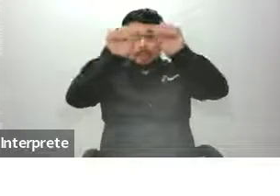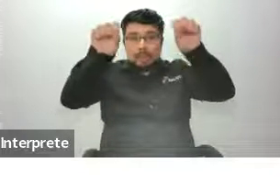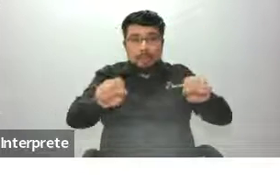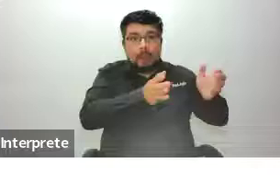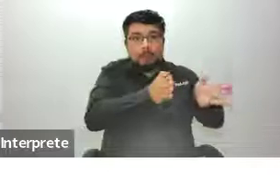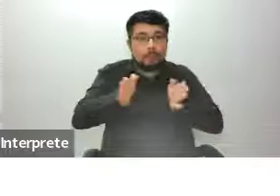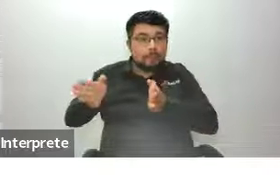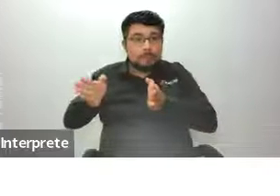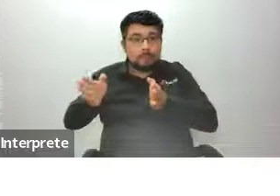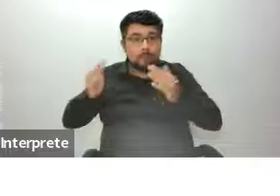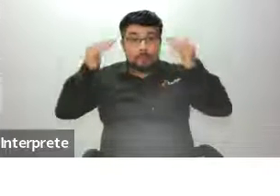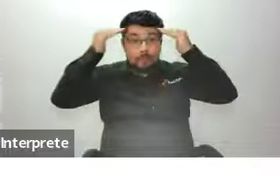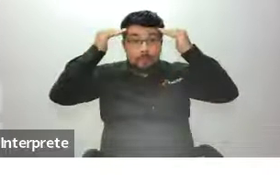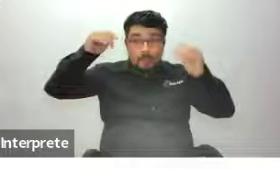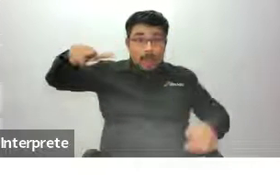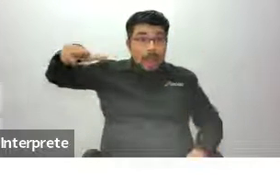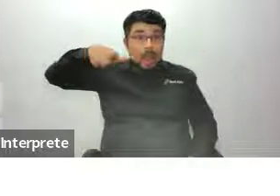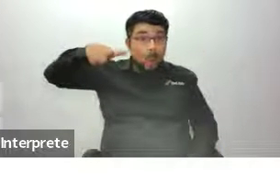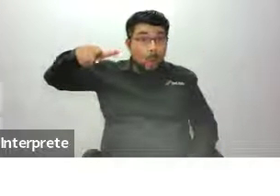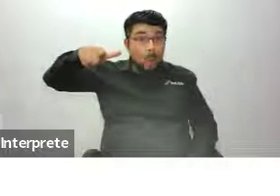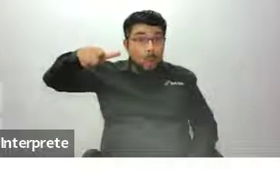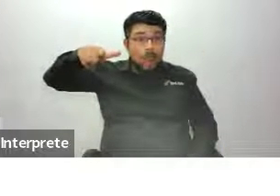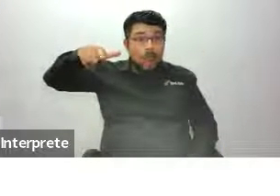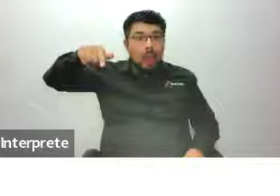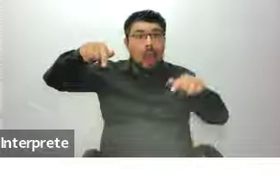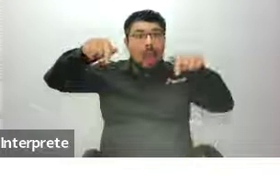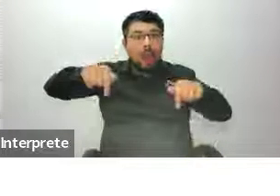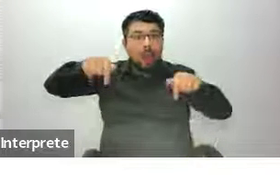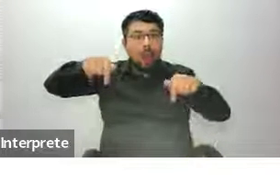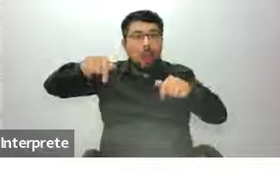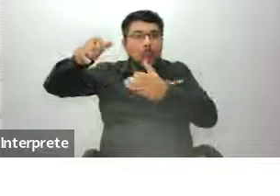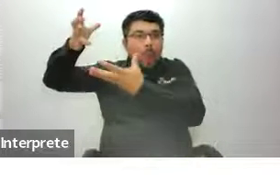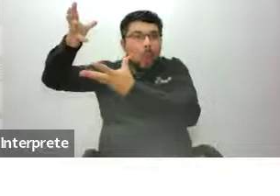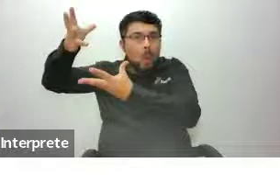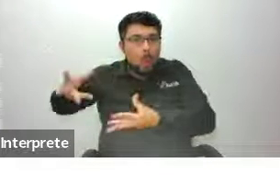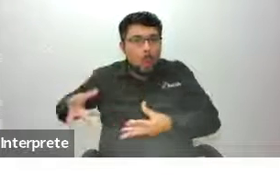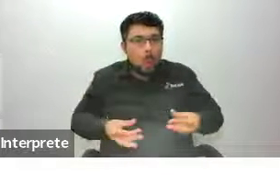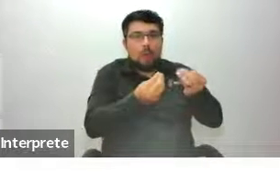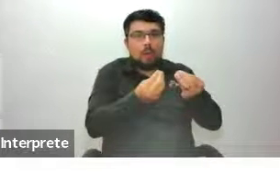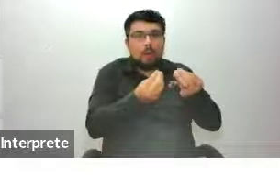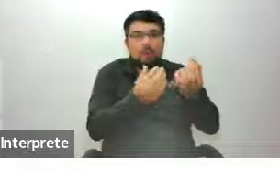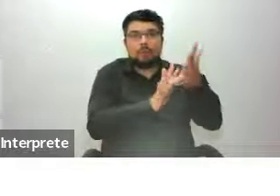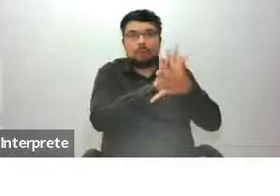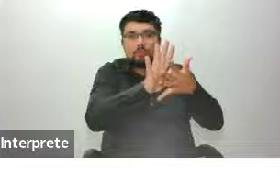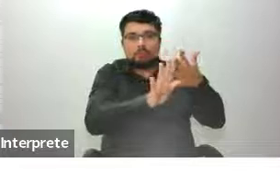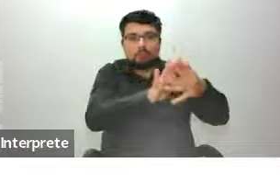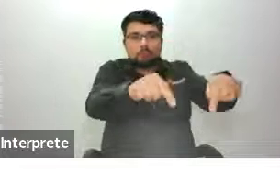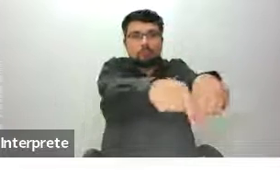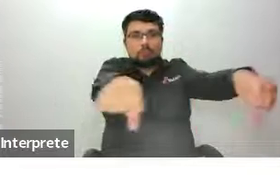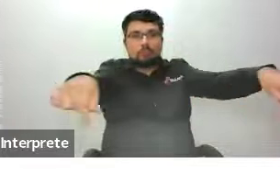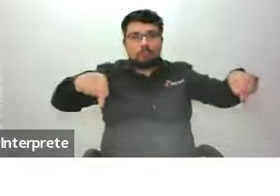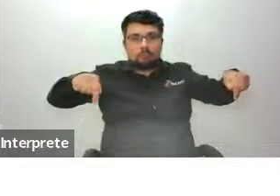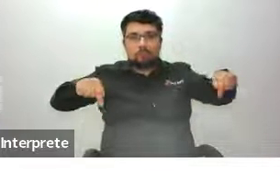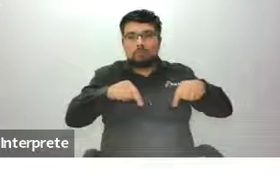se ancla, baja, se hace presente en un espacio,